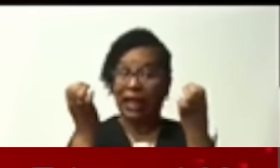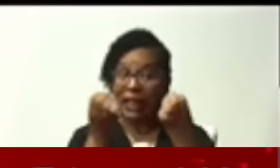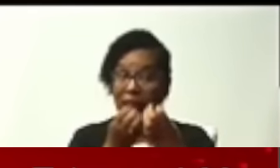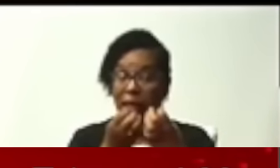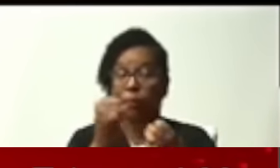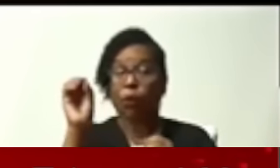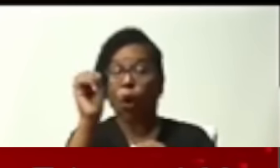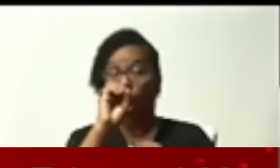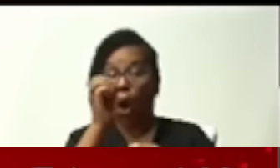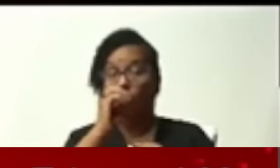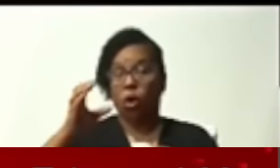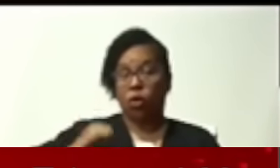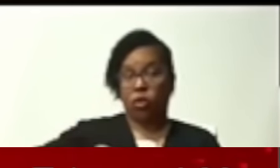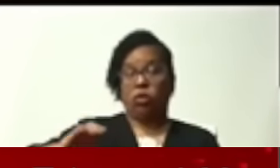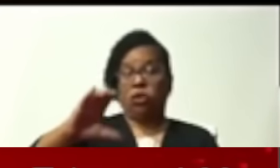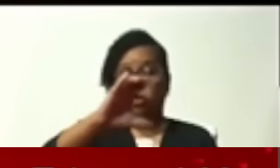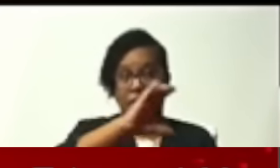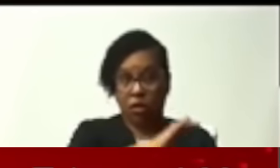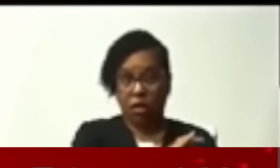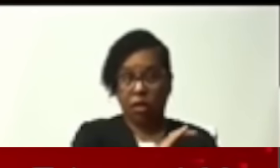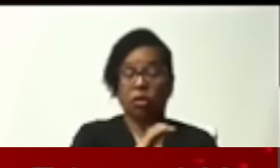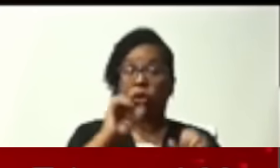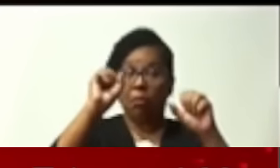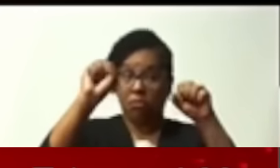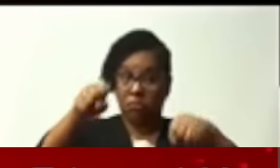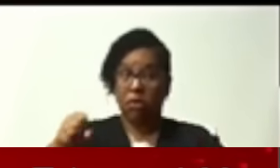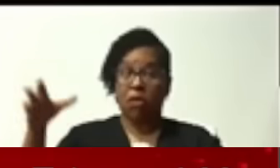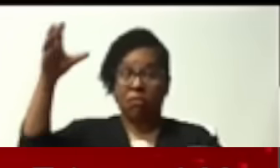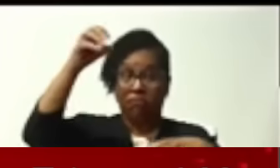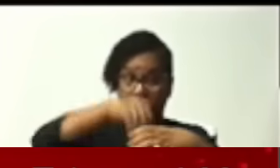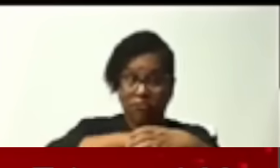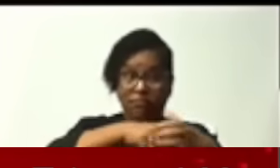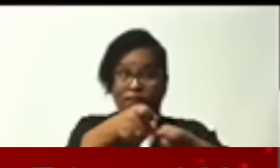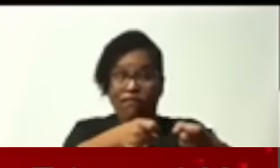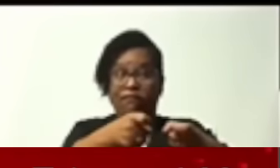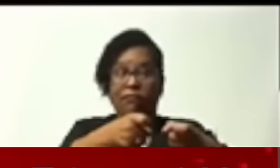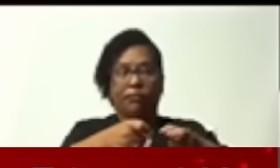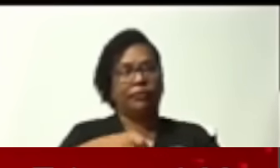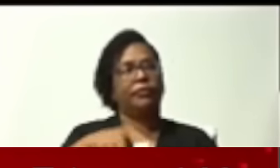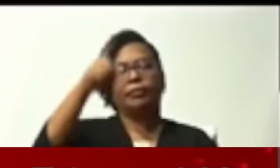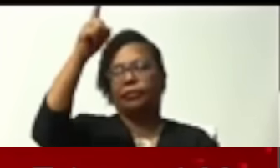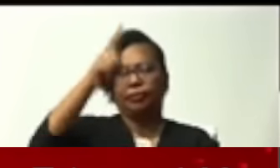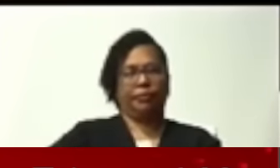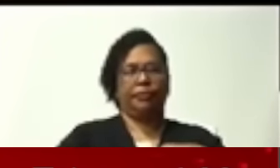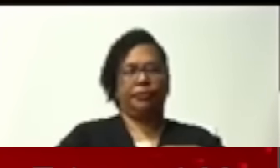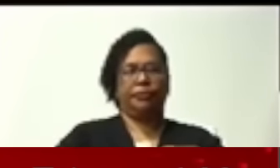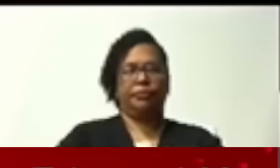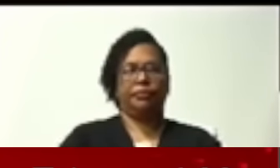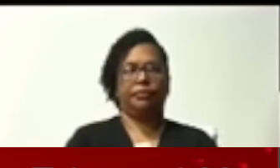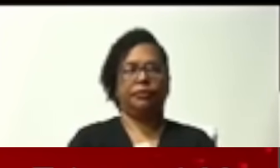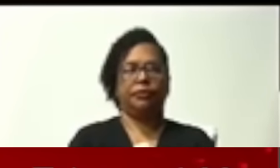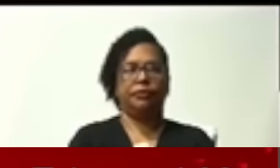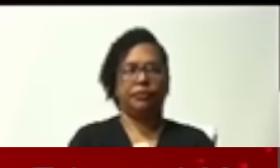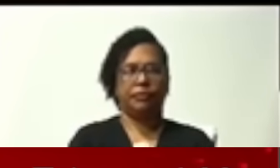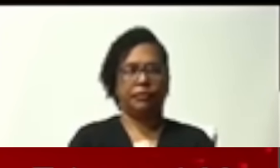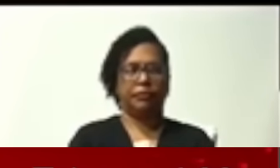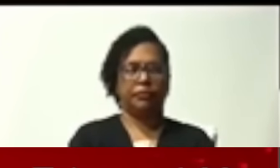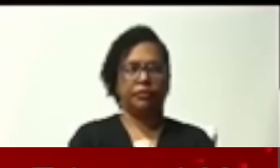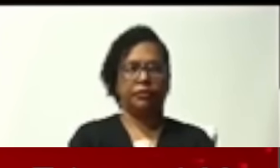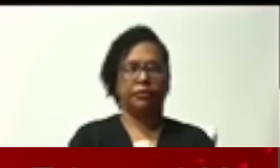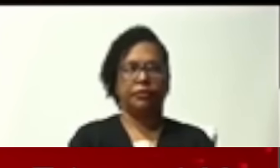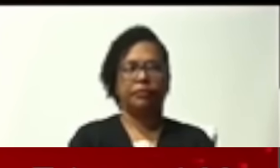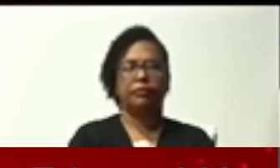de actos que constituyan una intervención directa o indirecta en los asuntos internos o externos de la República Dominicana o